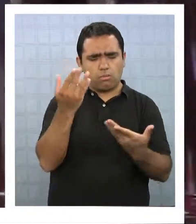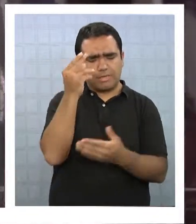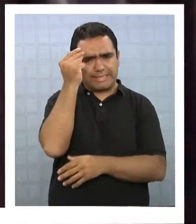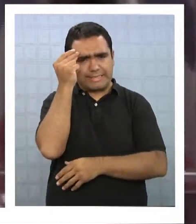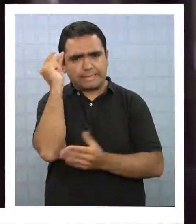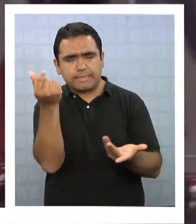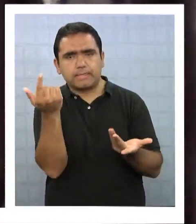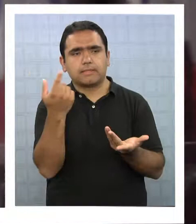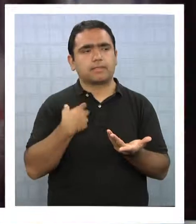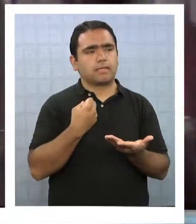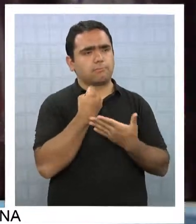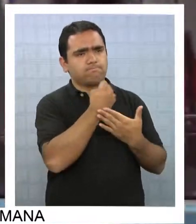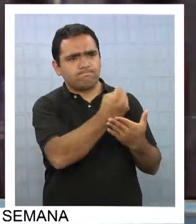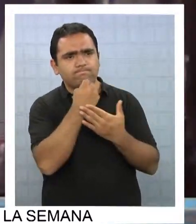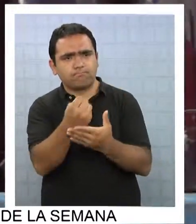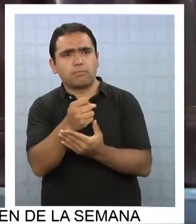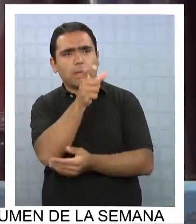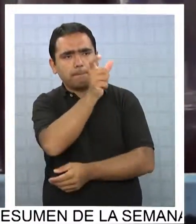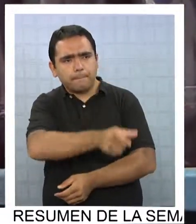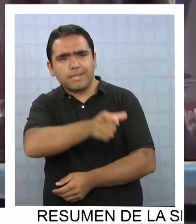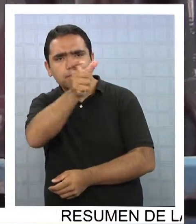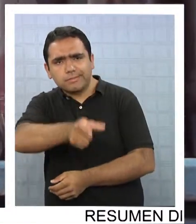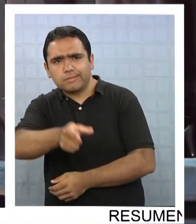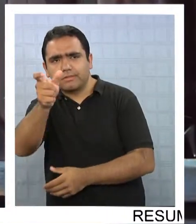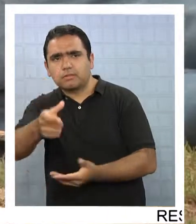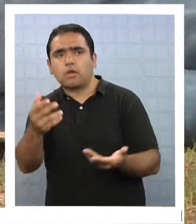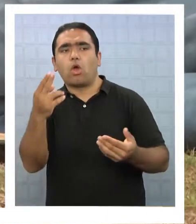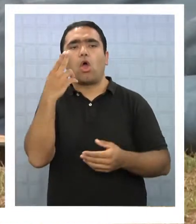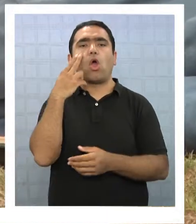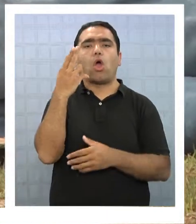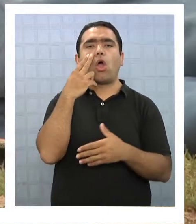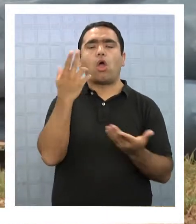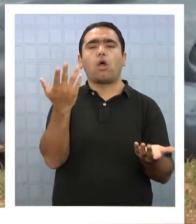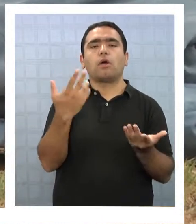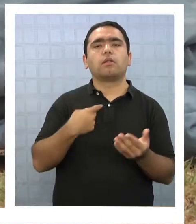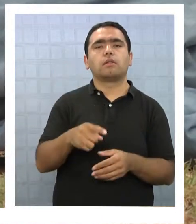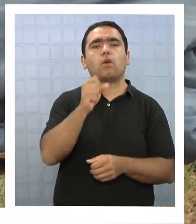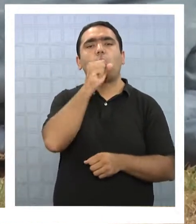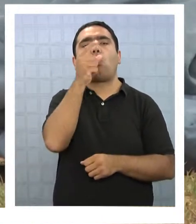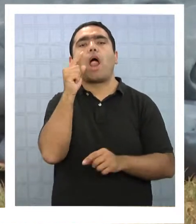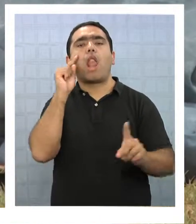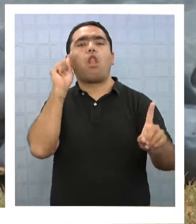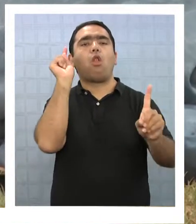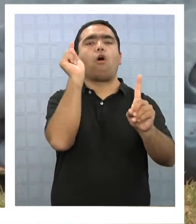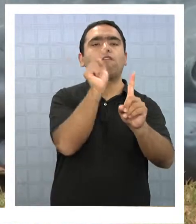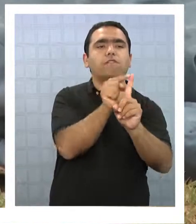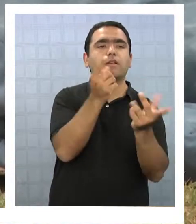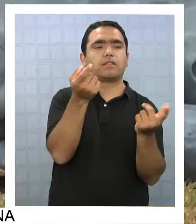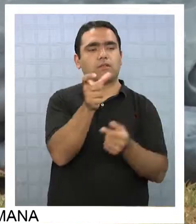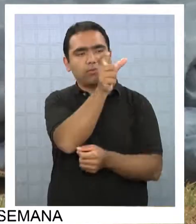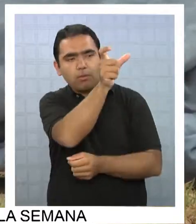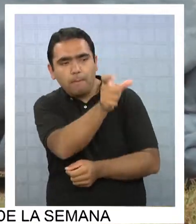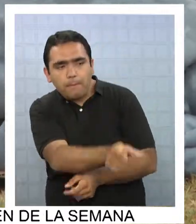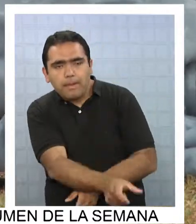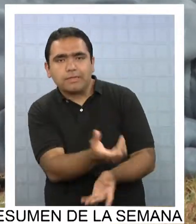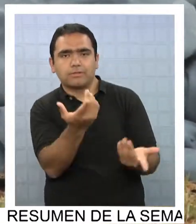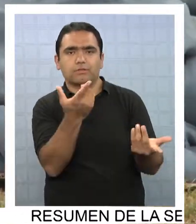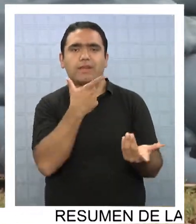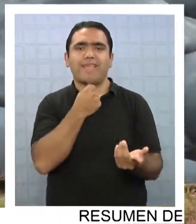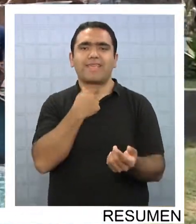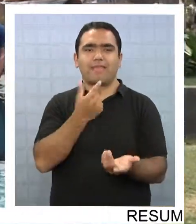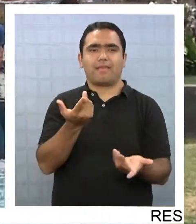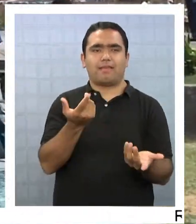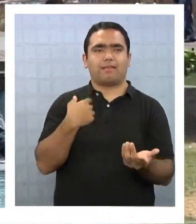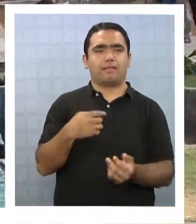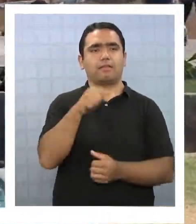especialmente para cada paciente con el conocimiento de cuáles son los objetivos que el propio paciente quiere conseguir, lo que